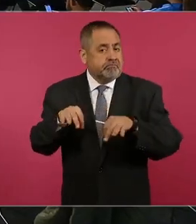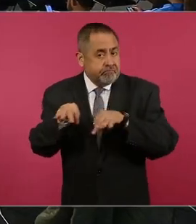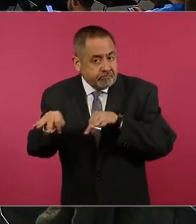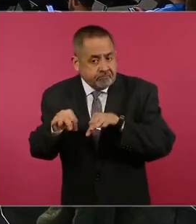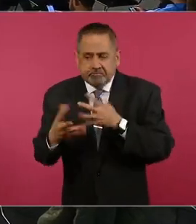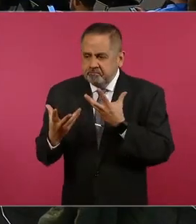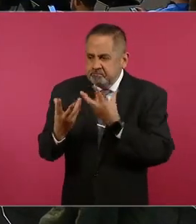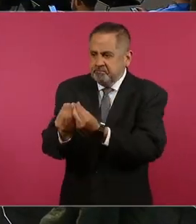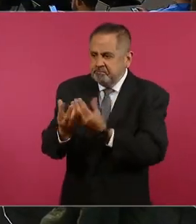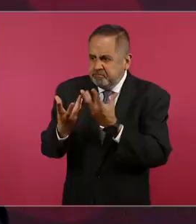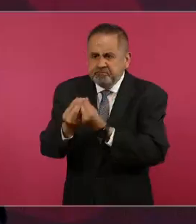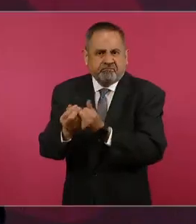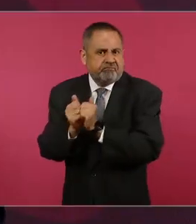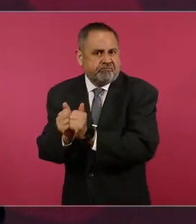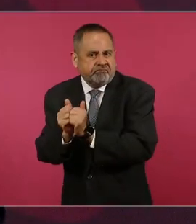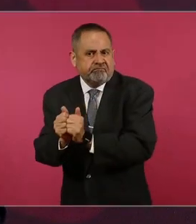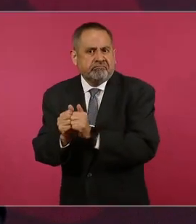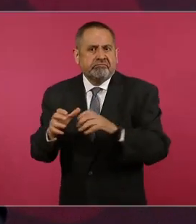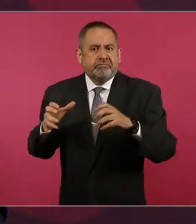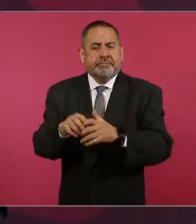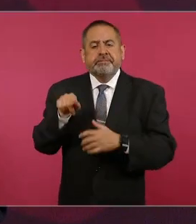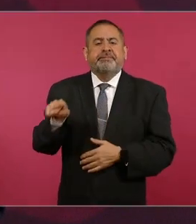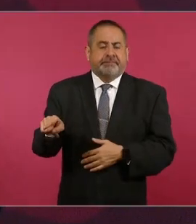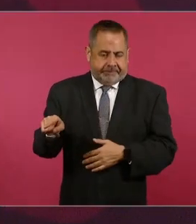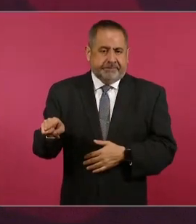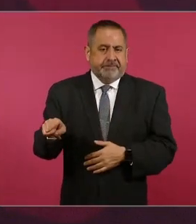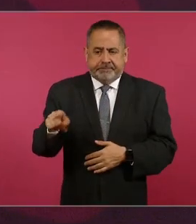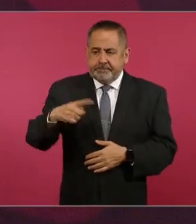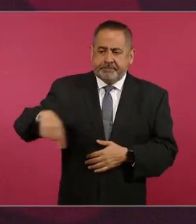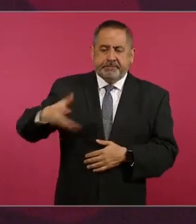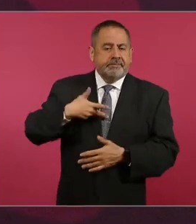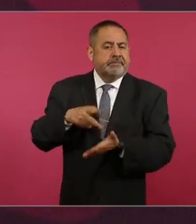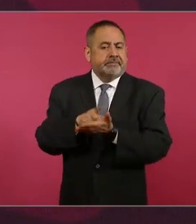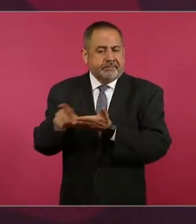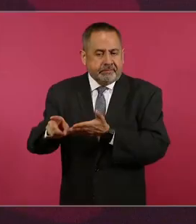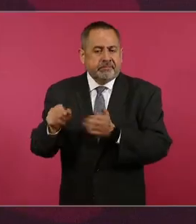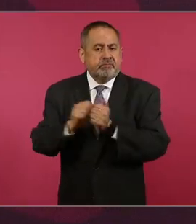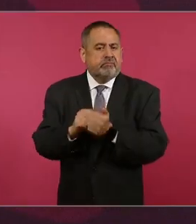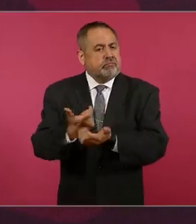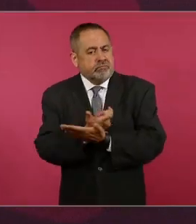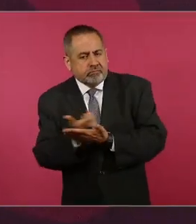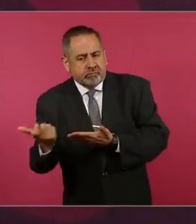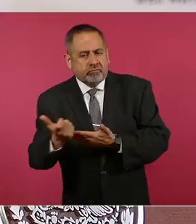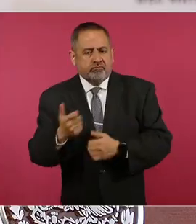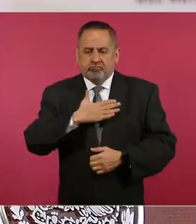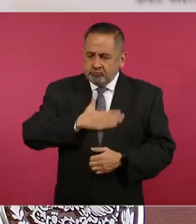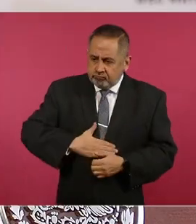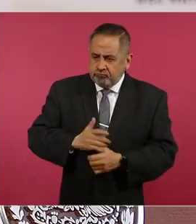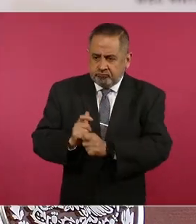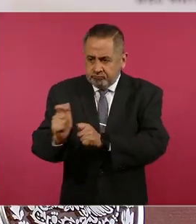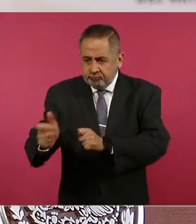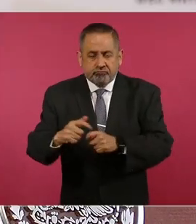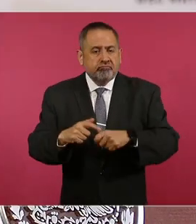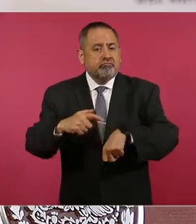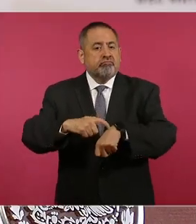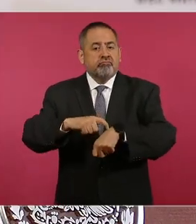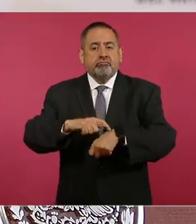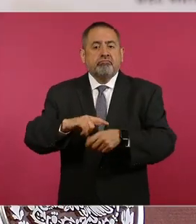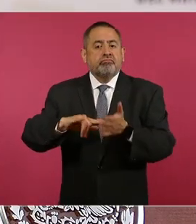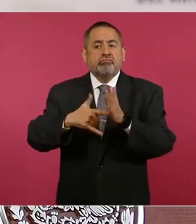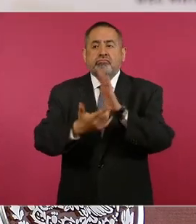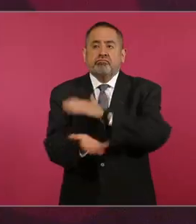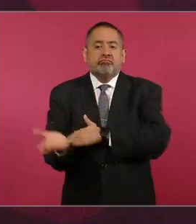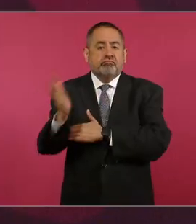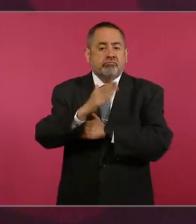el derecho de los trabajadores a salarios justos, a jordadas laborales de ocho